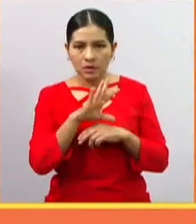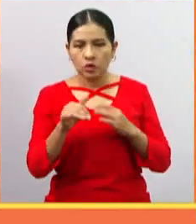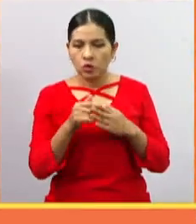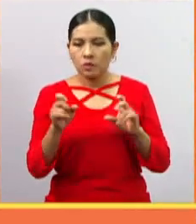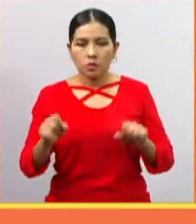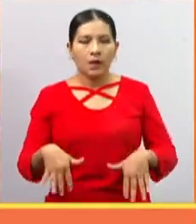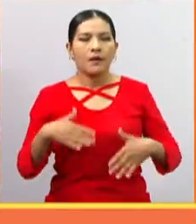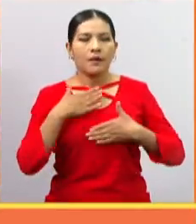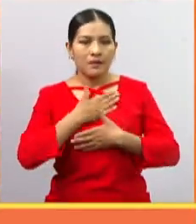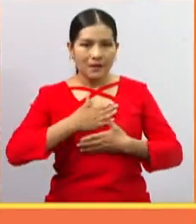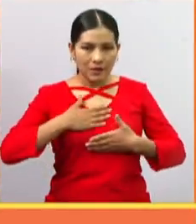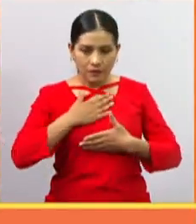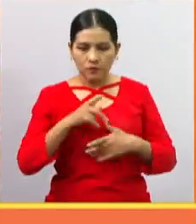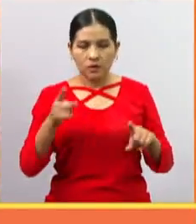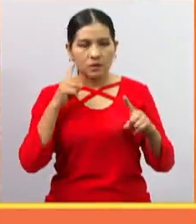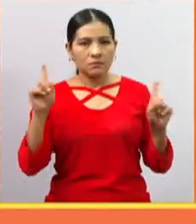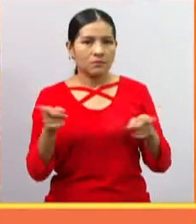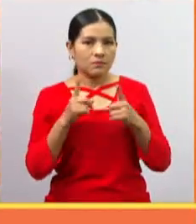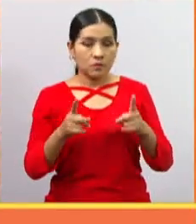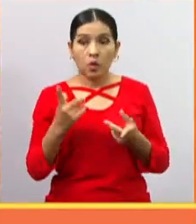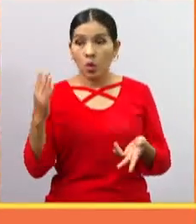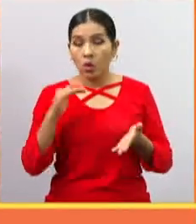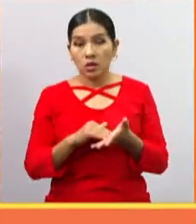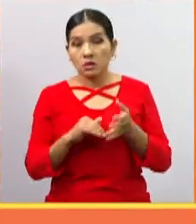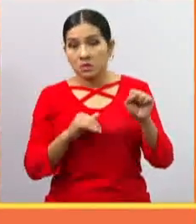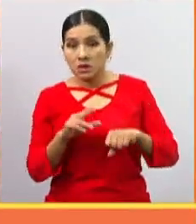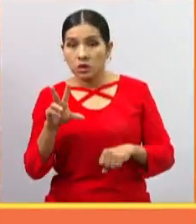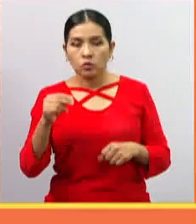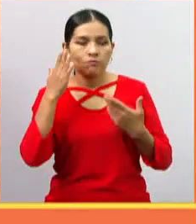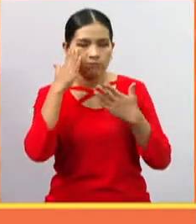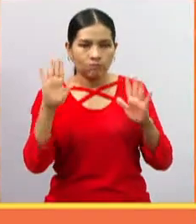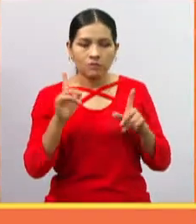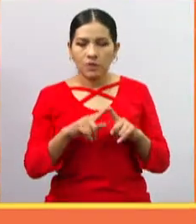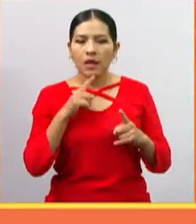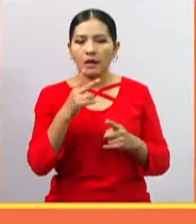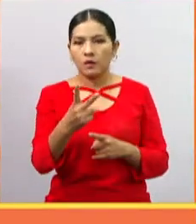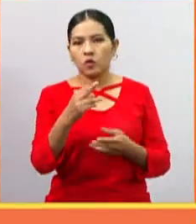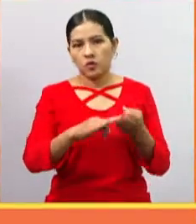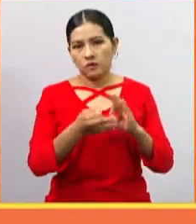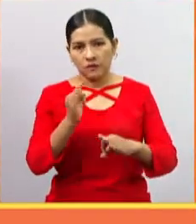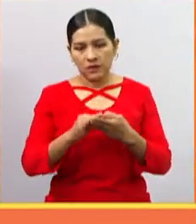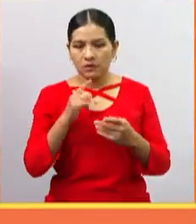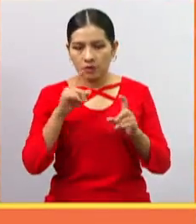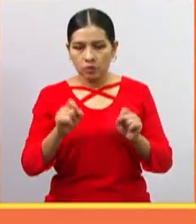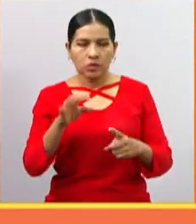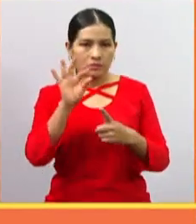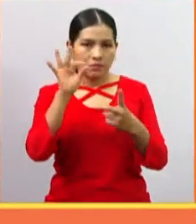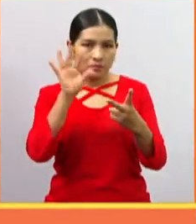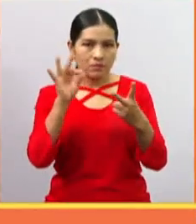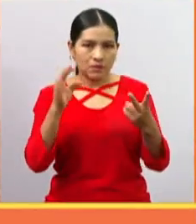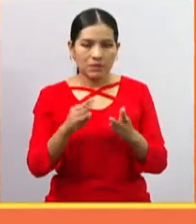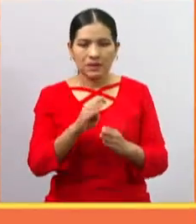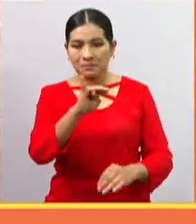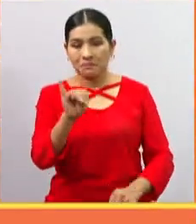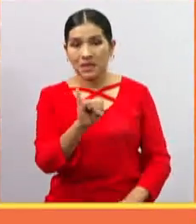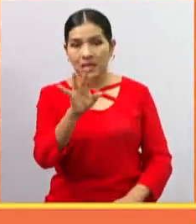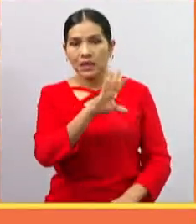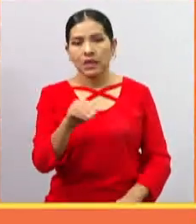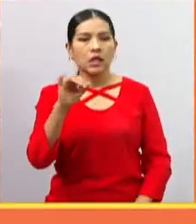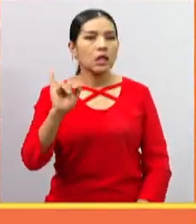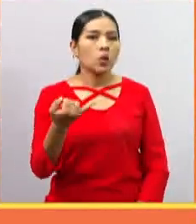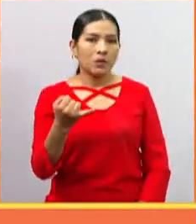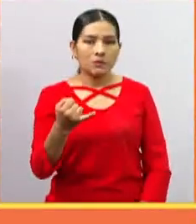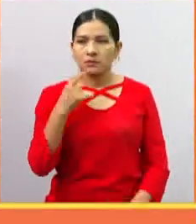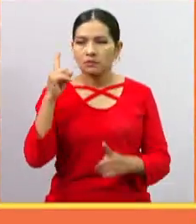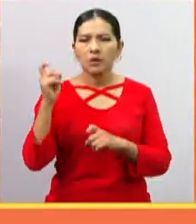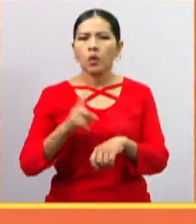de un concierto que no sé si se va a repetir otra vez, pero van a ser dos fechas, así que tienen para escoger miércoles o y jueves. ¿A qué hora exactamente?